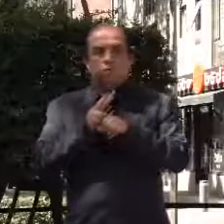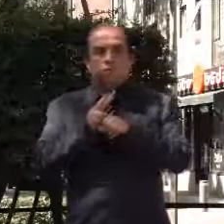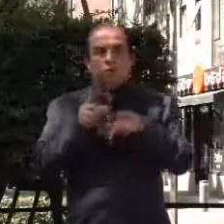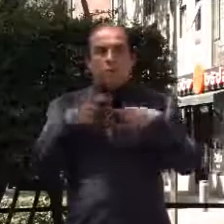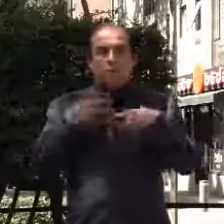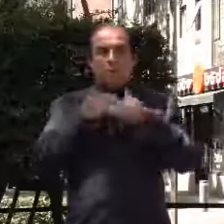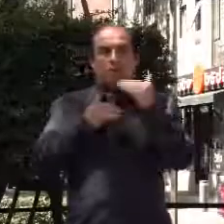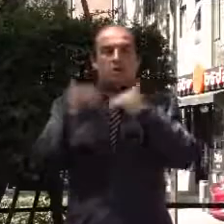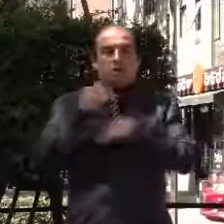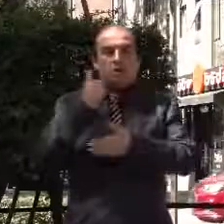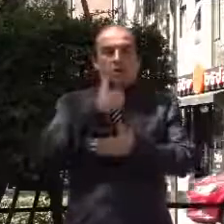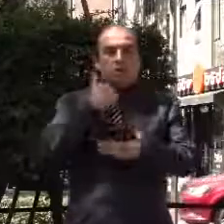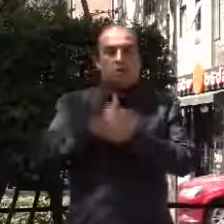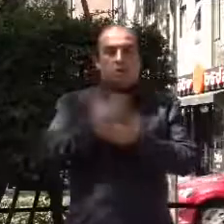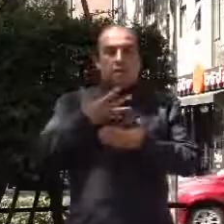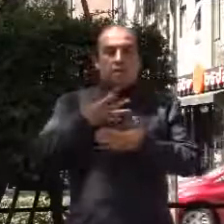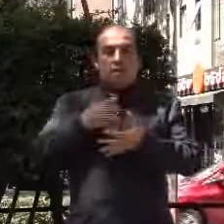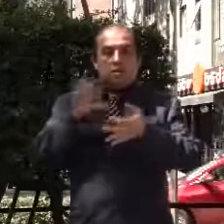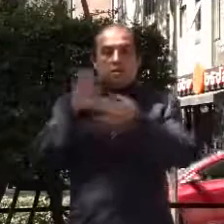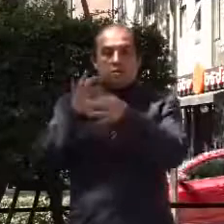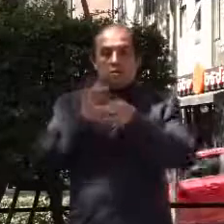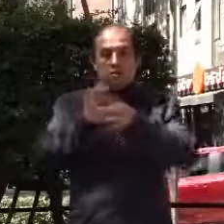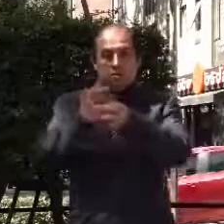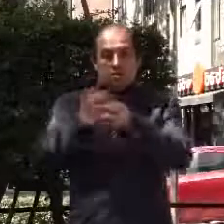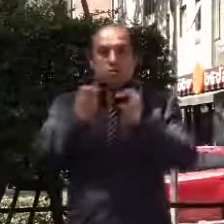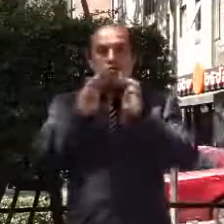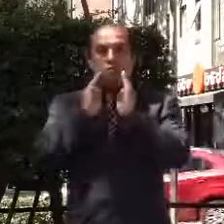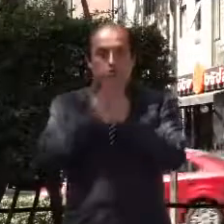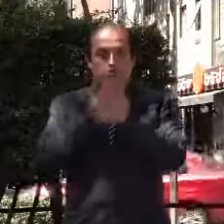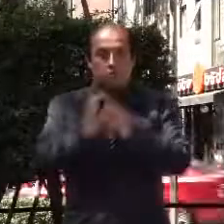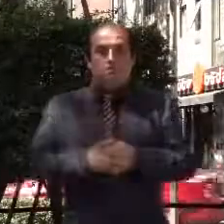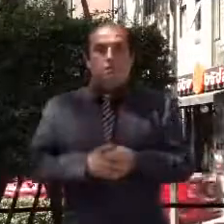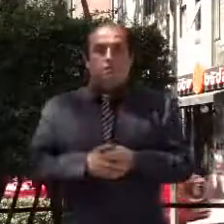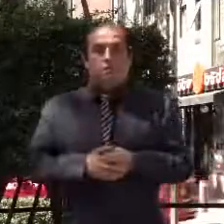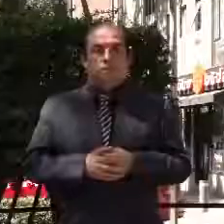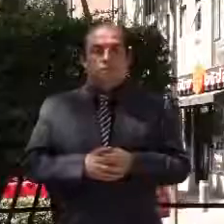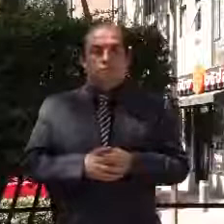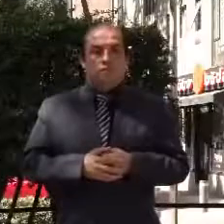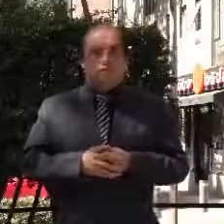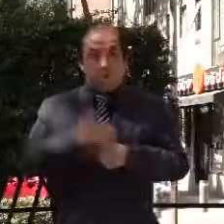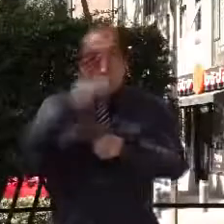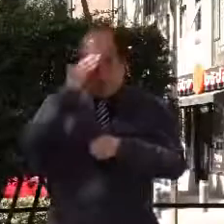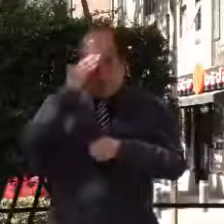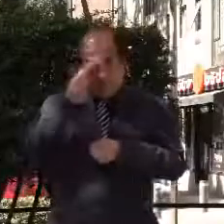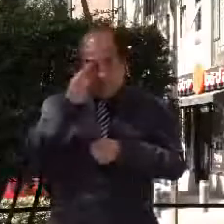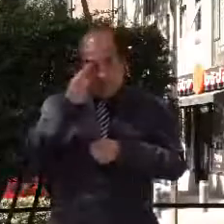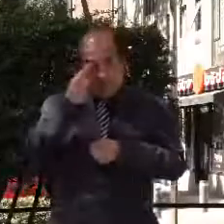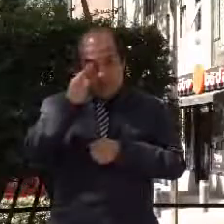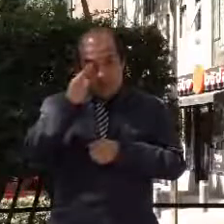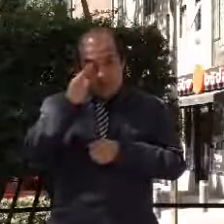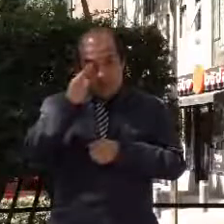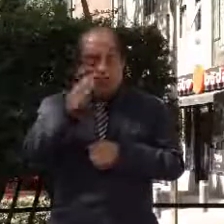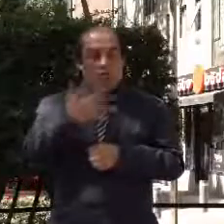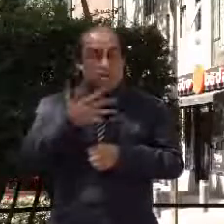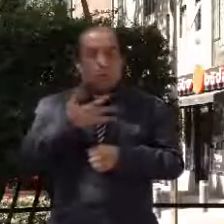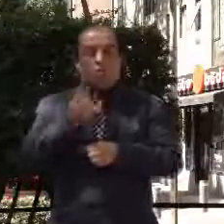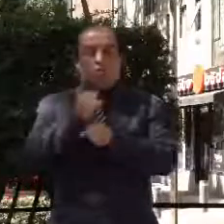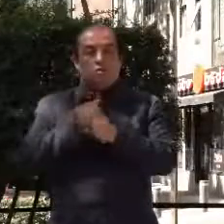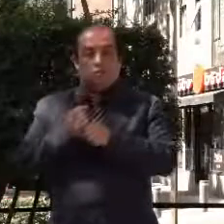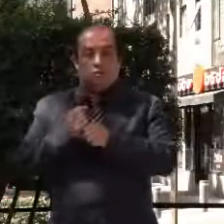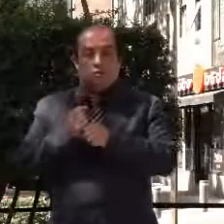estén involucrados, tengan nexos con el narcotráfico? Si sale en la investigación, se procede. Ha